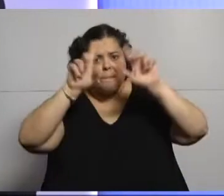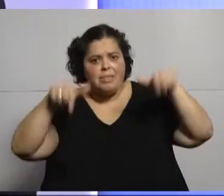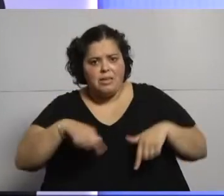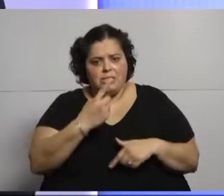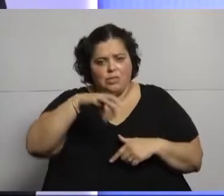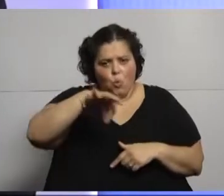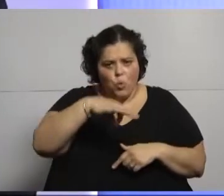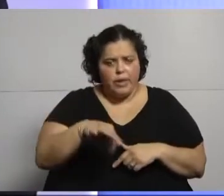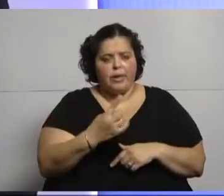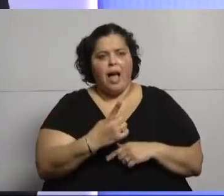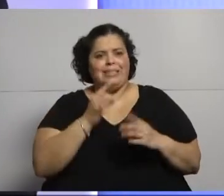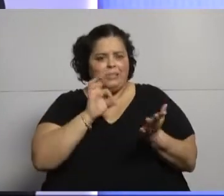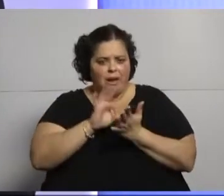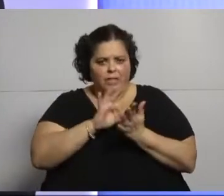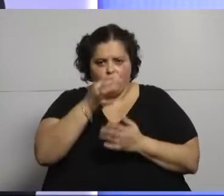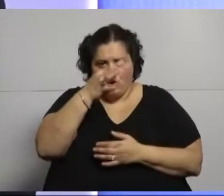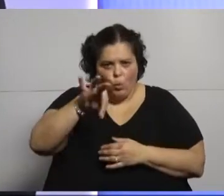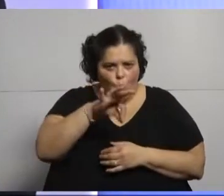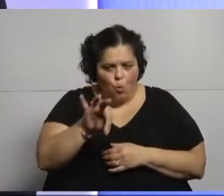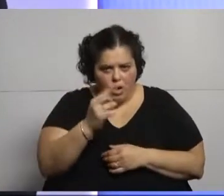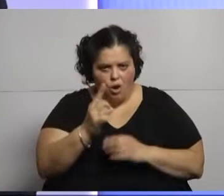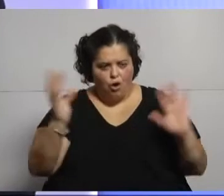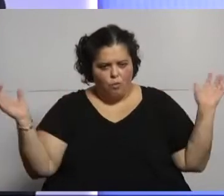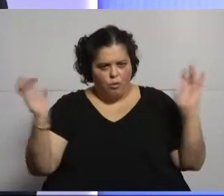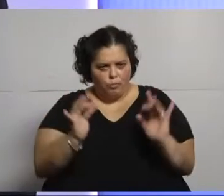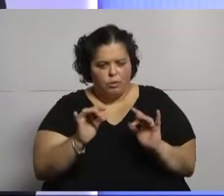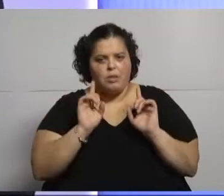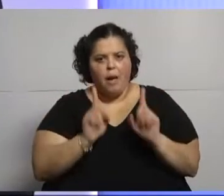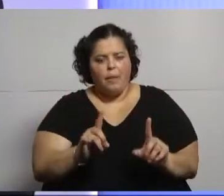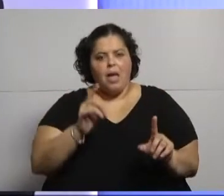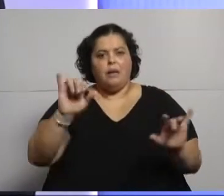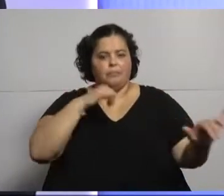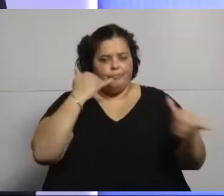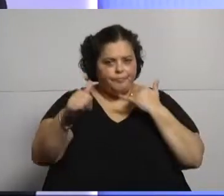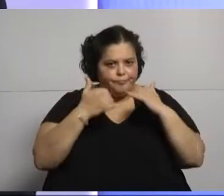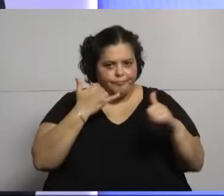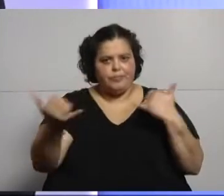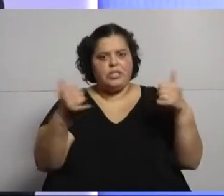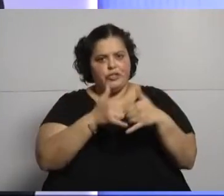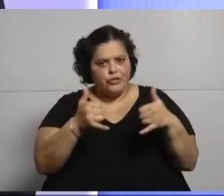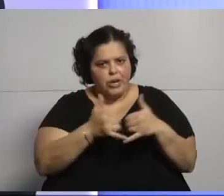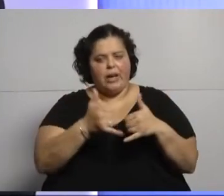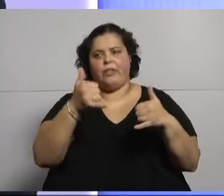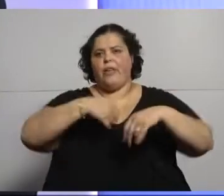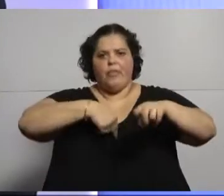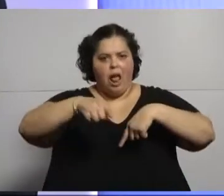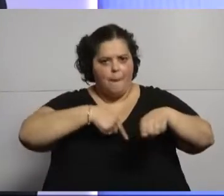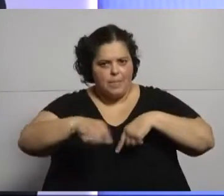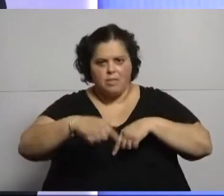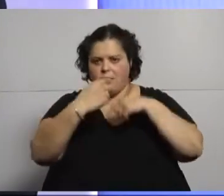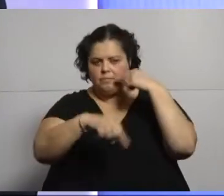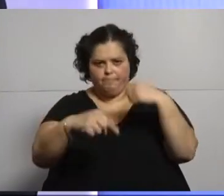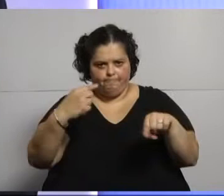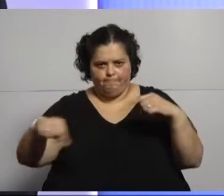únicos centralizados con centros de atención remota, en call center, en chatbot, en trámites, en lo que seamos, para